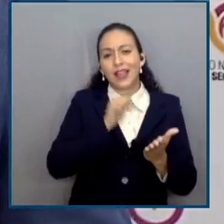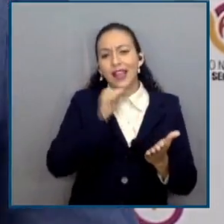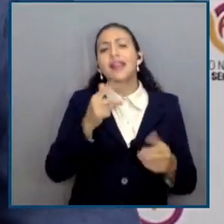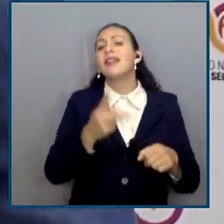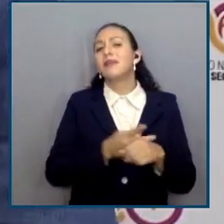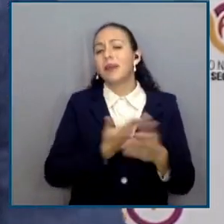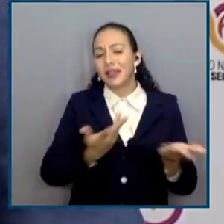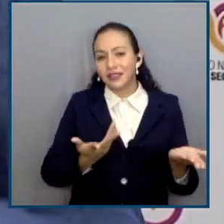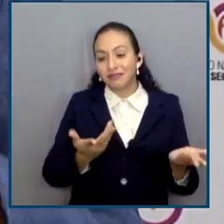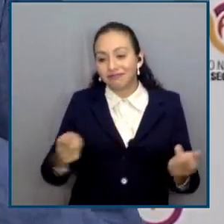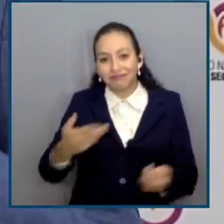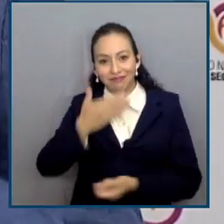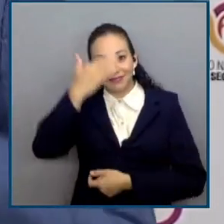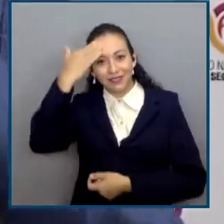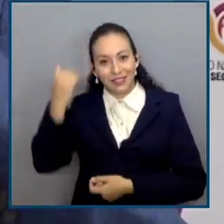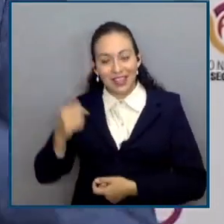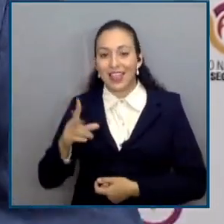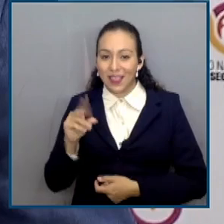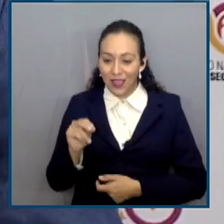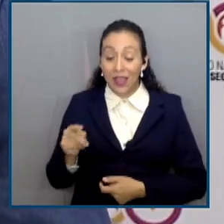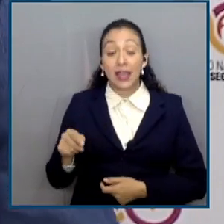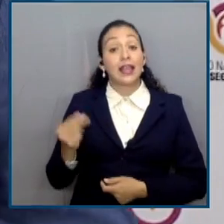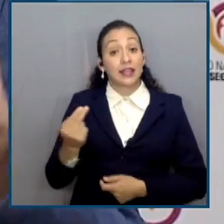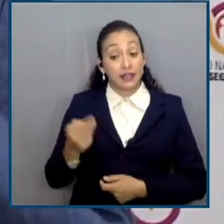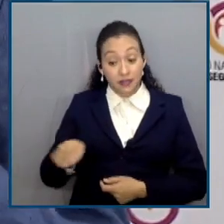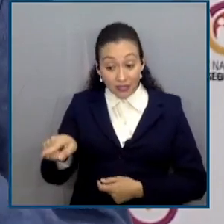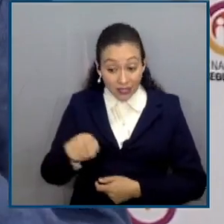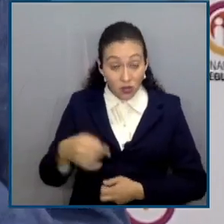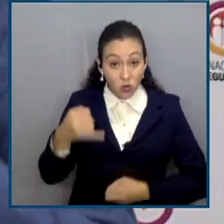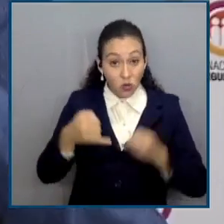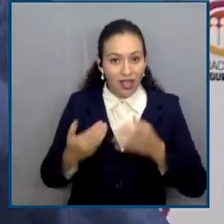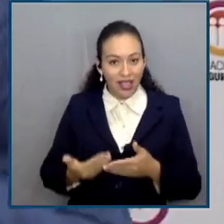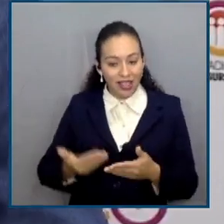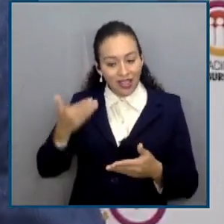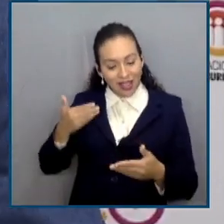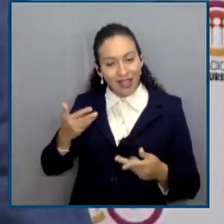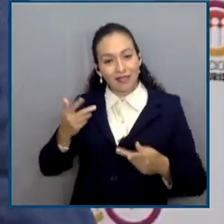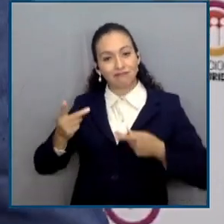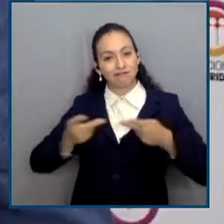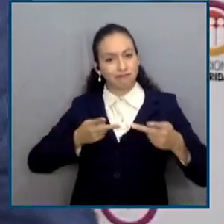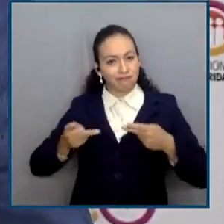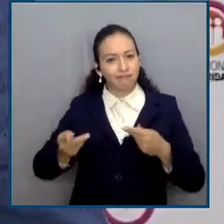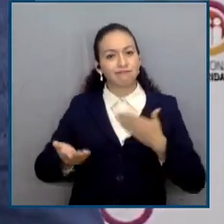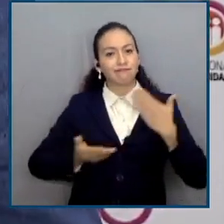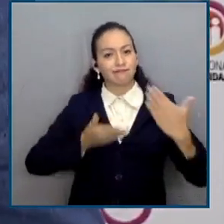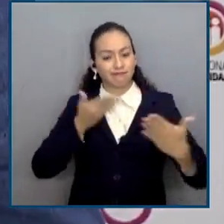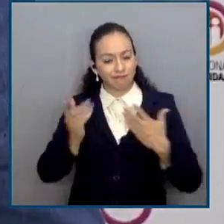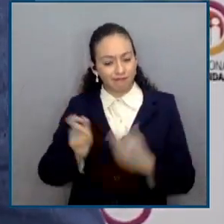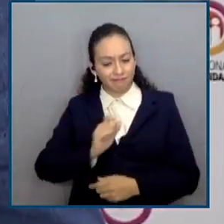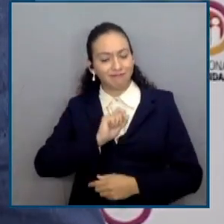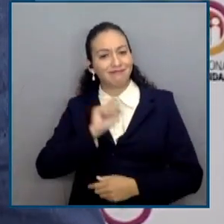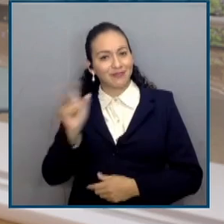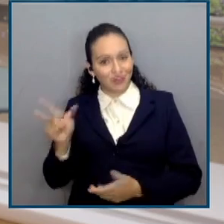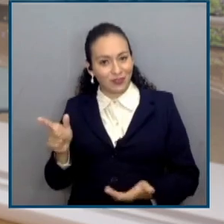acreditar una capacitación adecuada, una actualización adecuada, su vocación de ser.